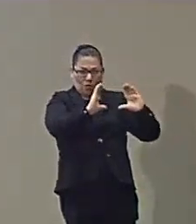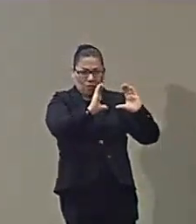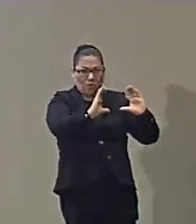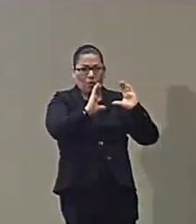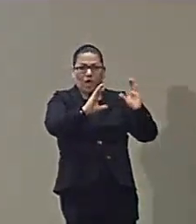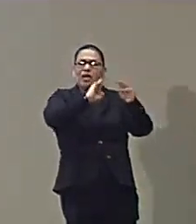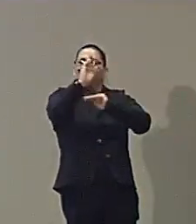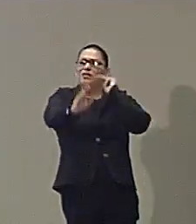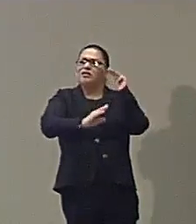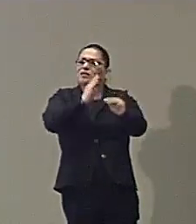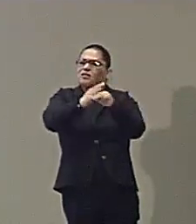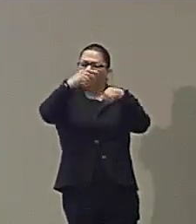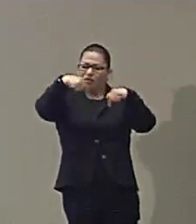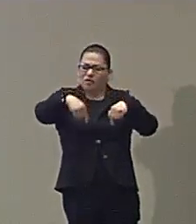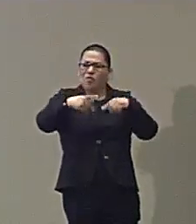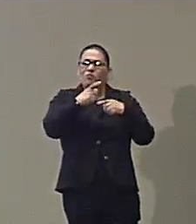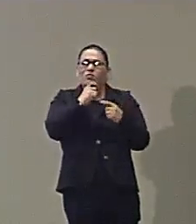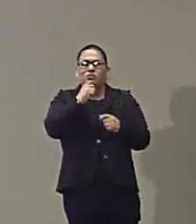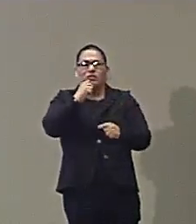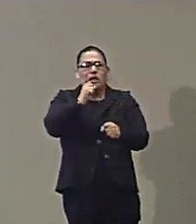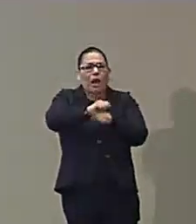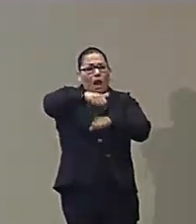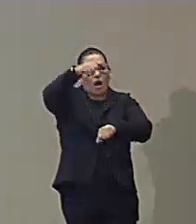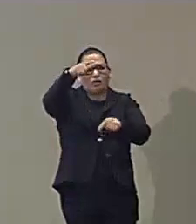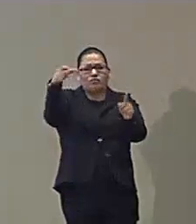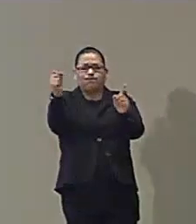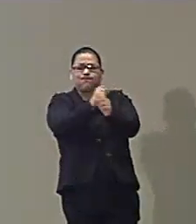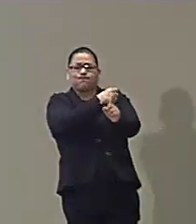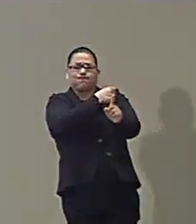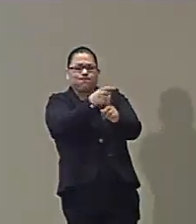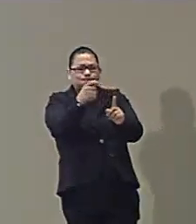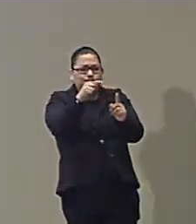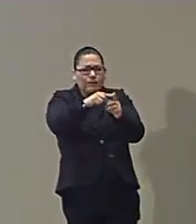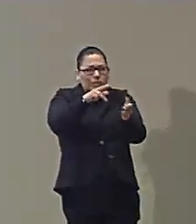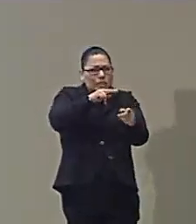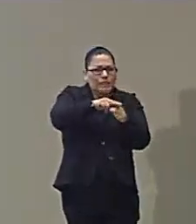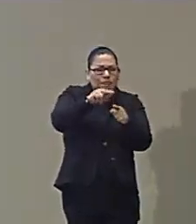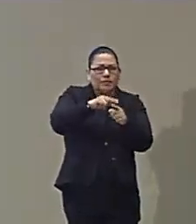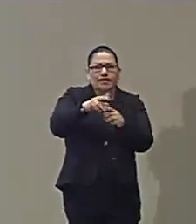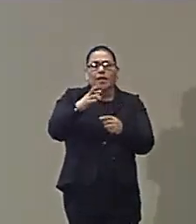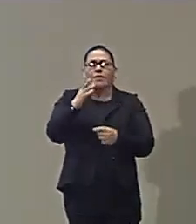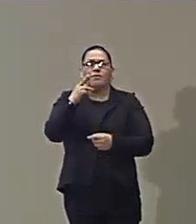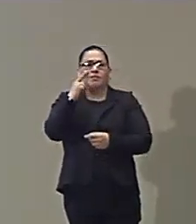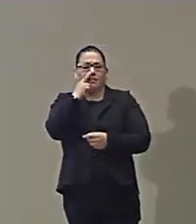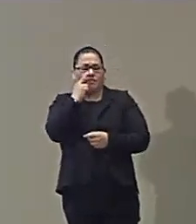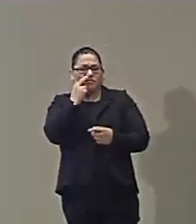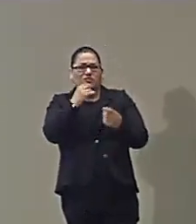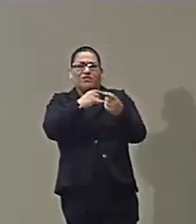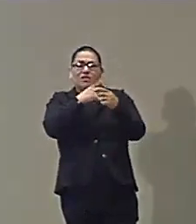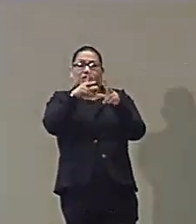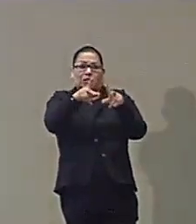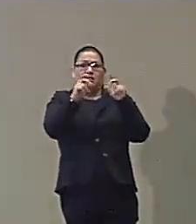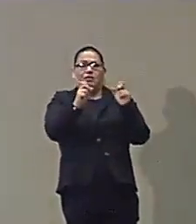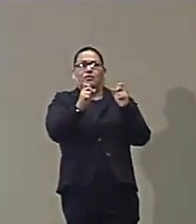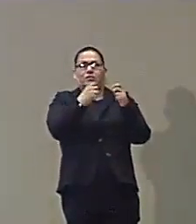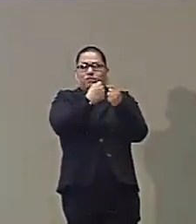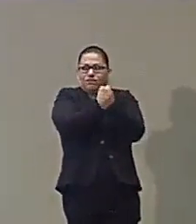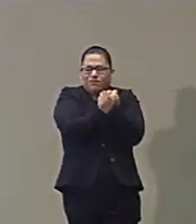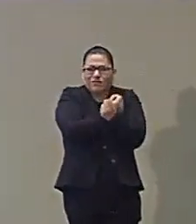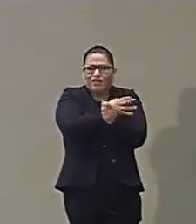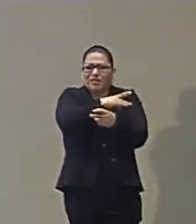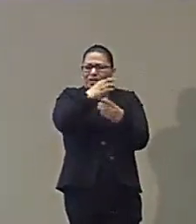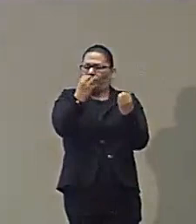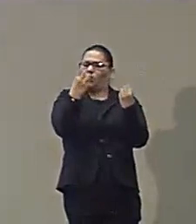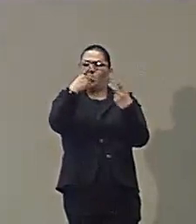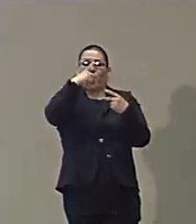está viviendo un momento de alta violencia el mundo está reflejando y lo estamos leyendo los medios de comunicación méxico